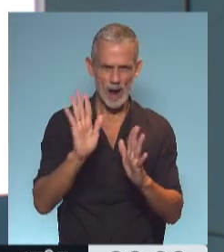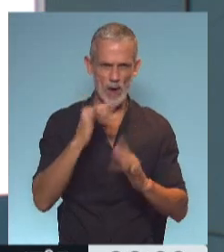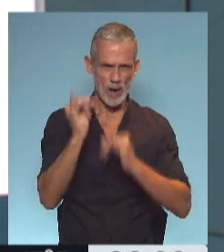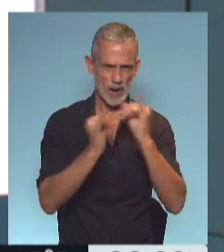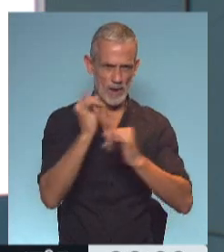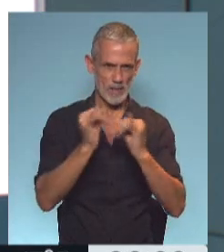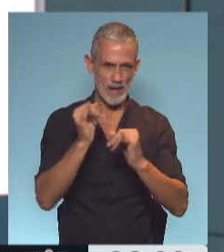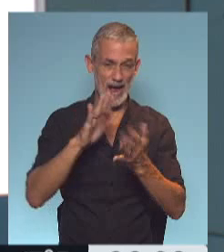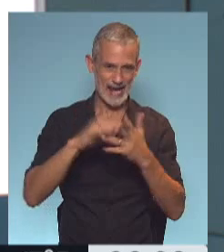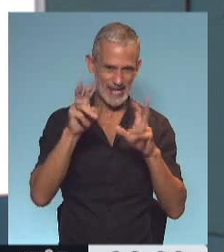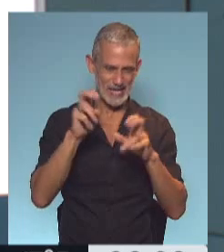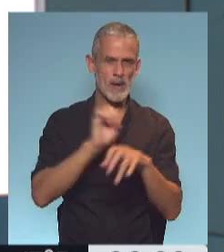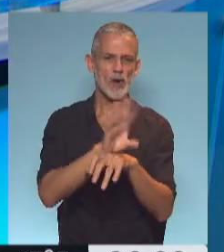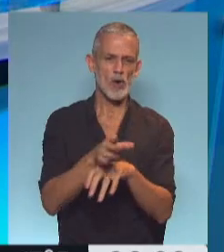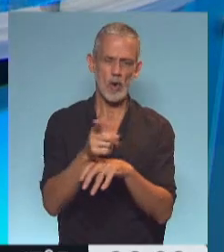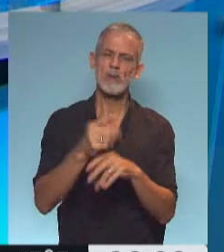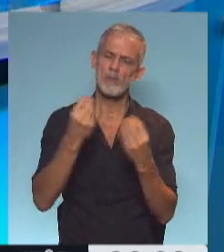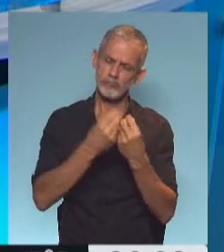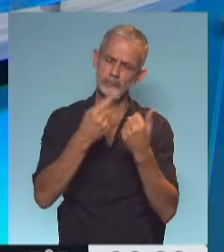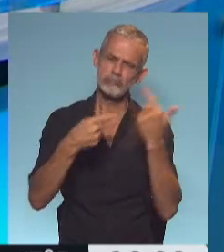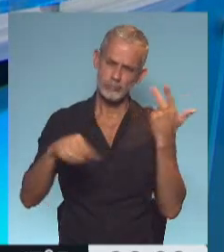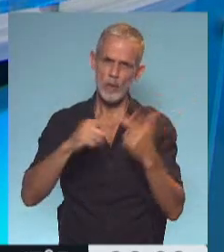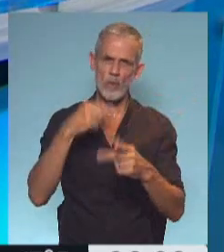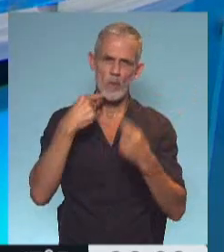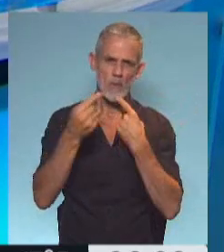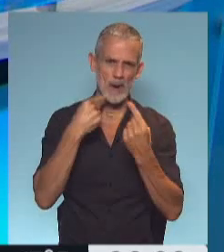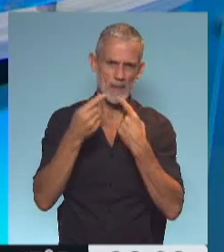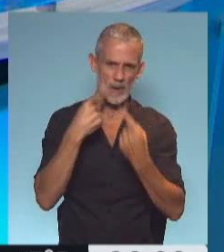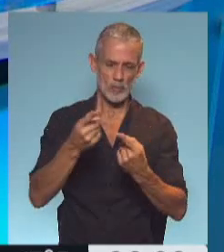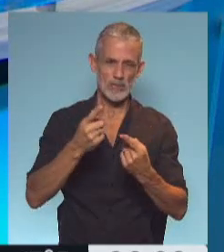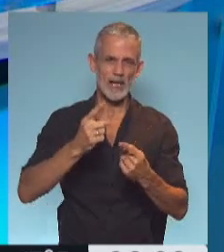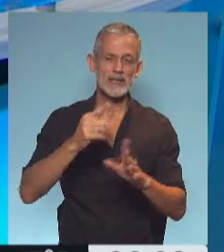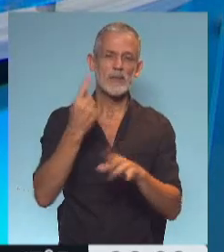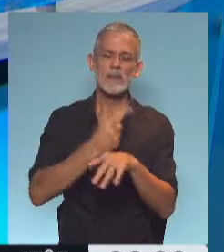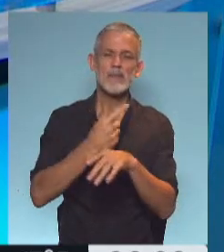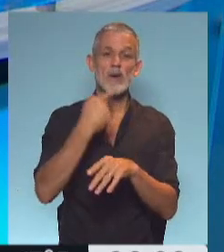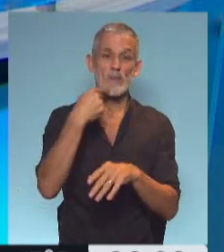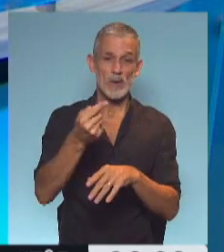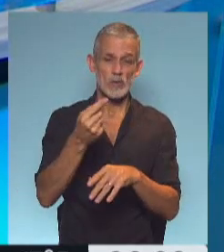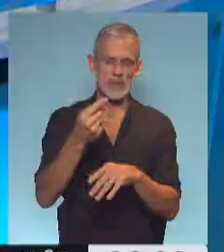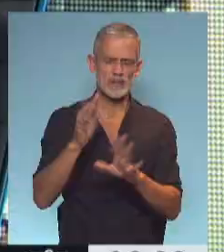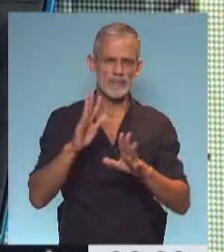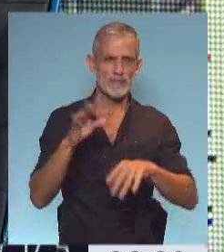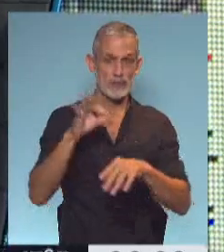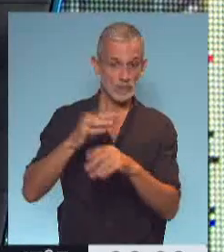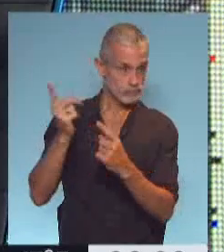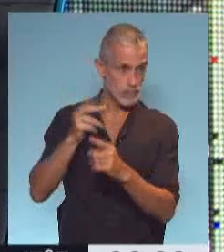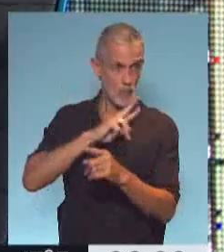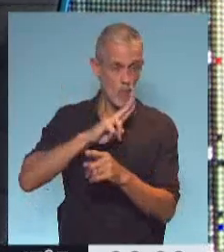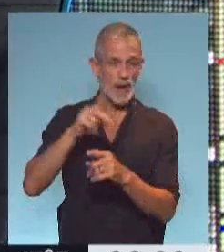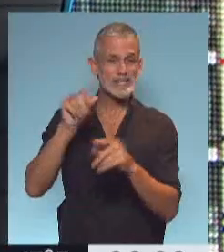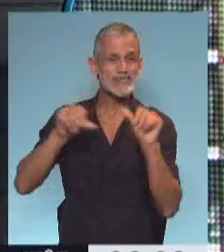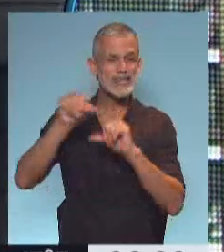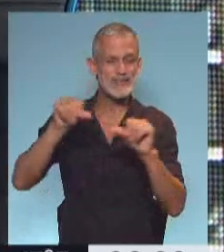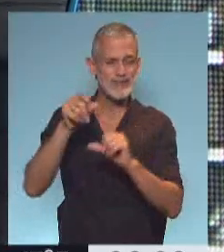con todo lo que es COVID, porque hay tantísimo para preguntarte, pero antes me parece Le queríamos interesante, consultar ¿no? al doctor Orduna. Doctor, venimos de una nota en la que científicas